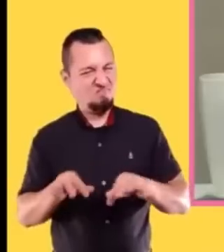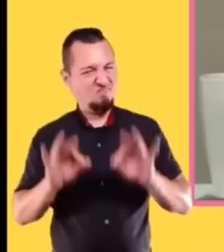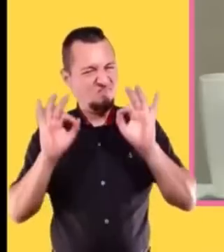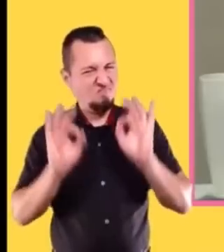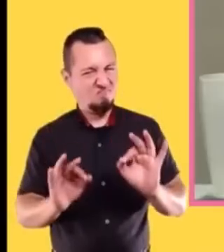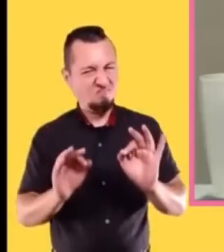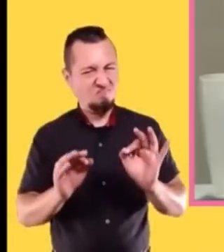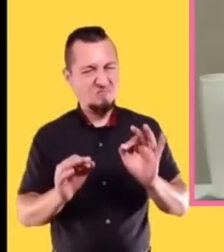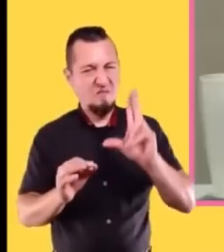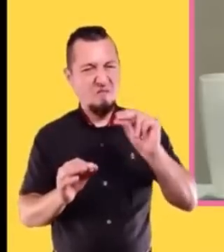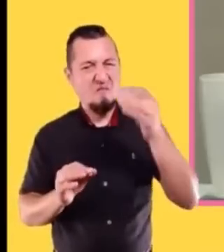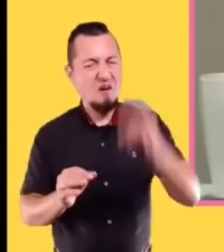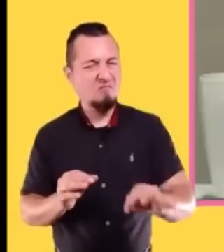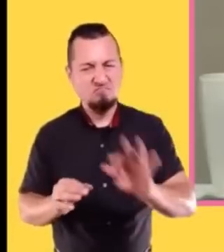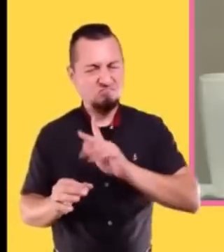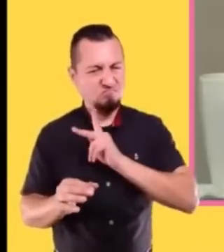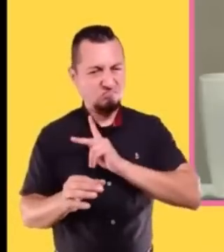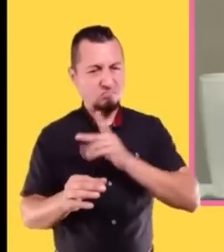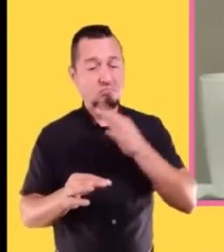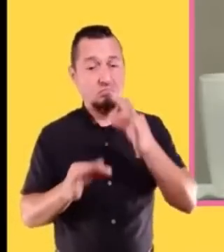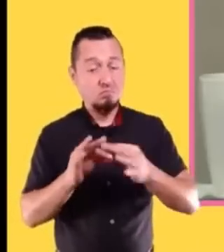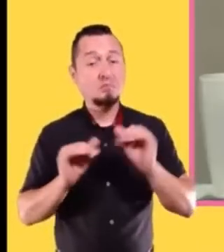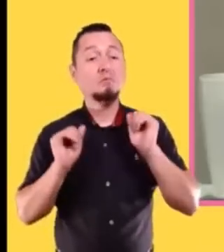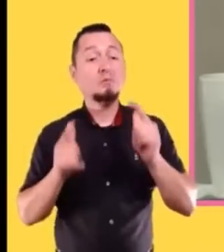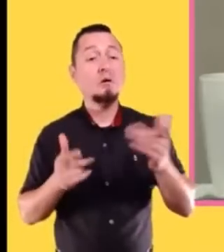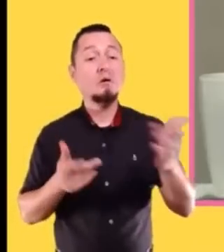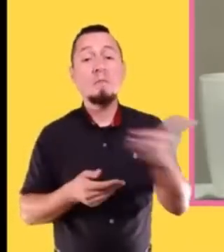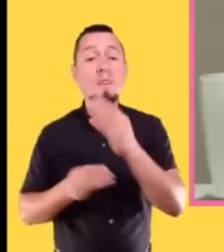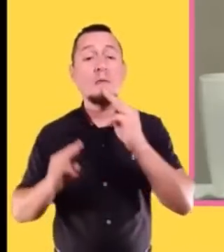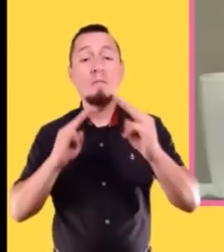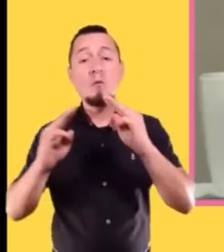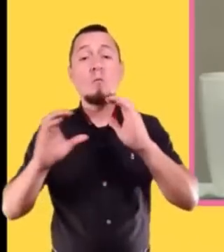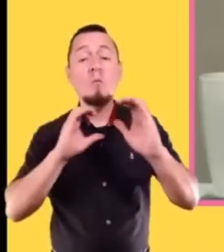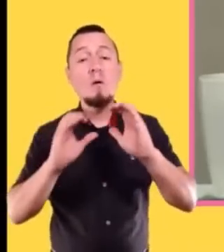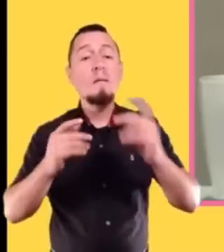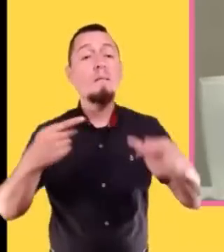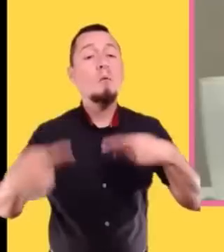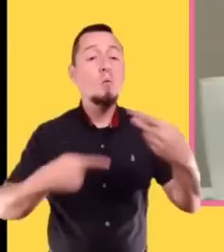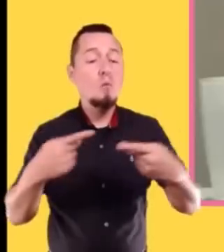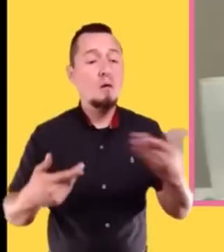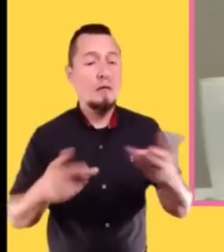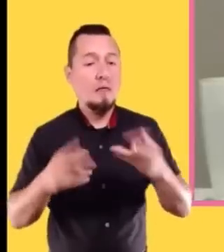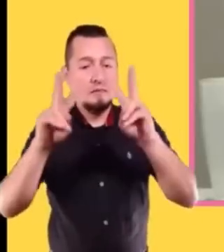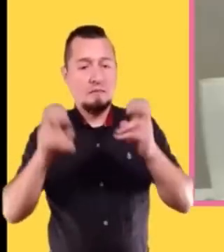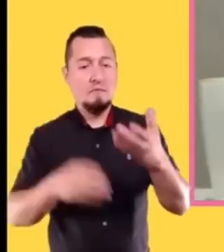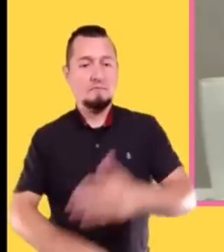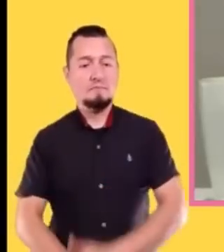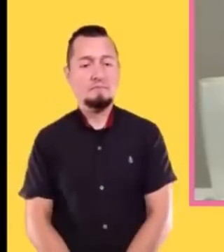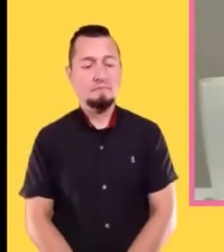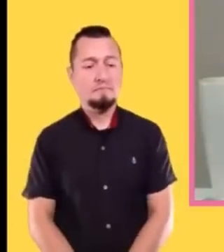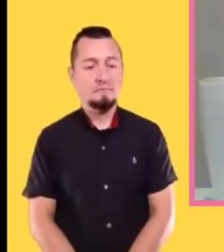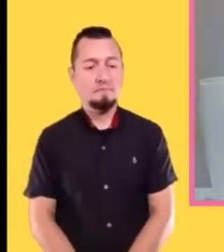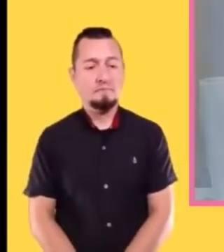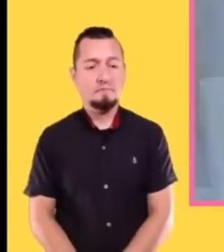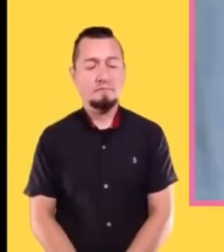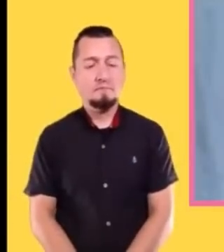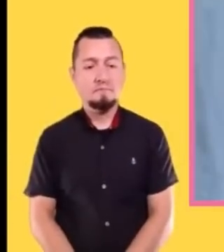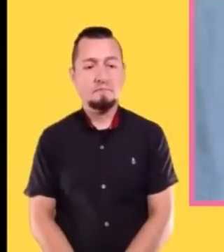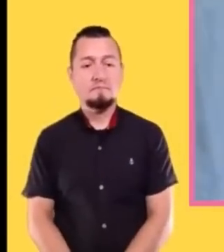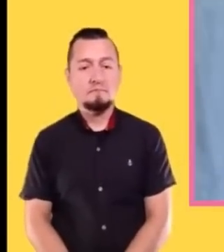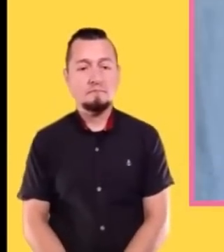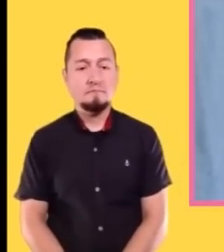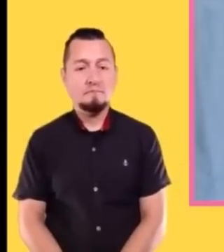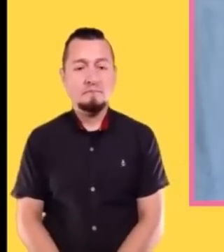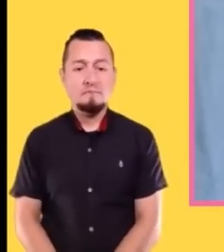y por supuesto a sus órdenes de los medios de comunicación para cualquier pregunta sobre este tema. Víctor, ¿vas?